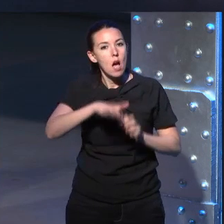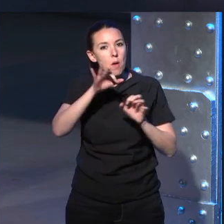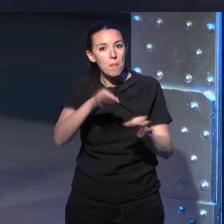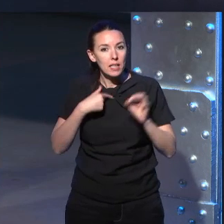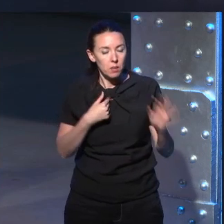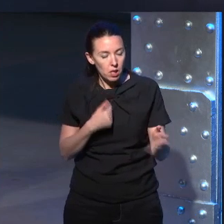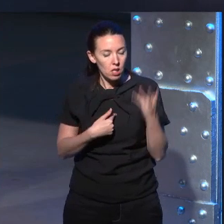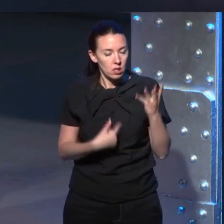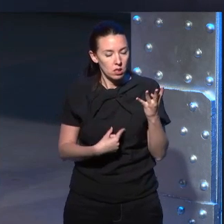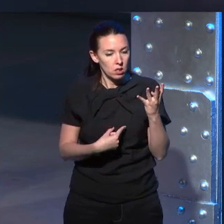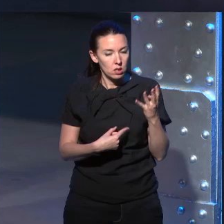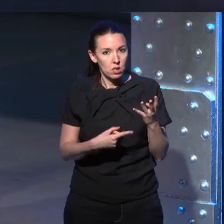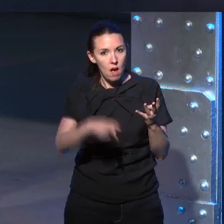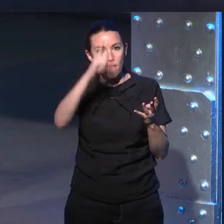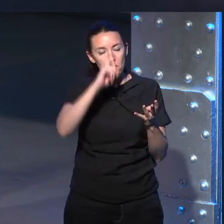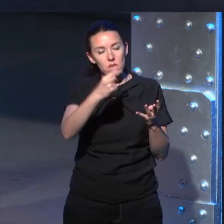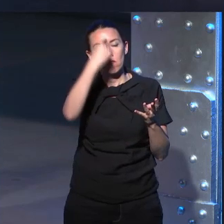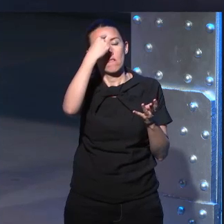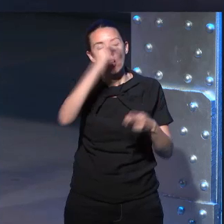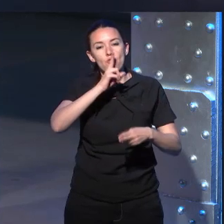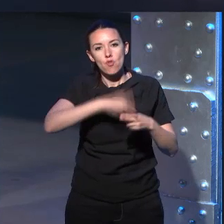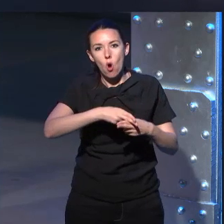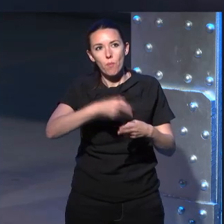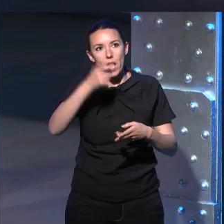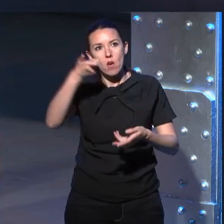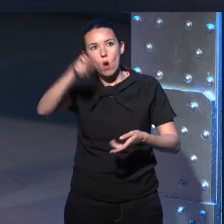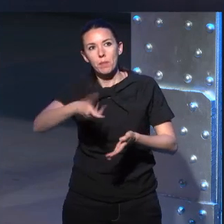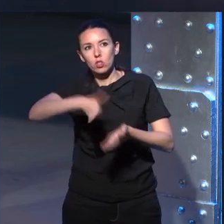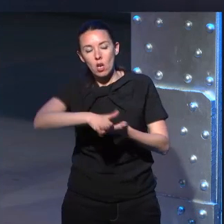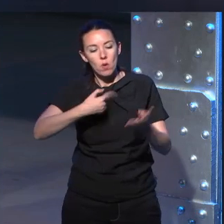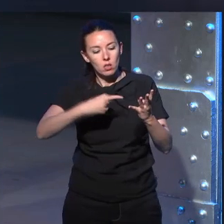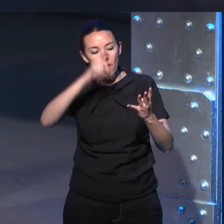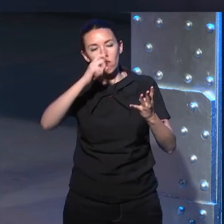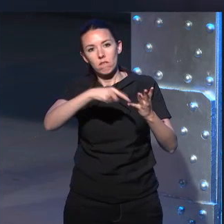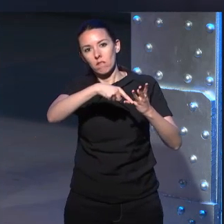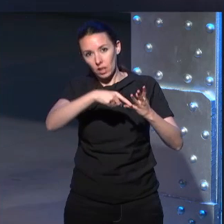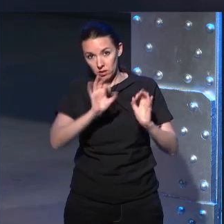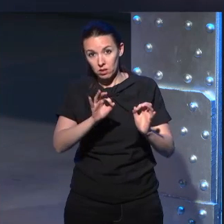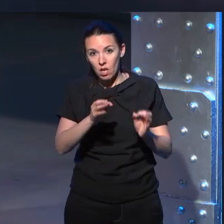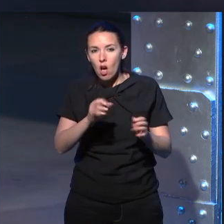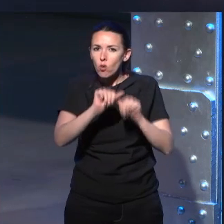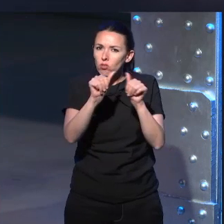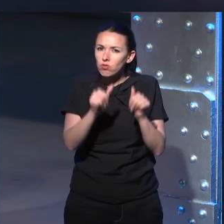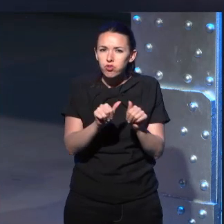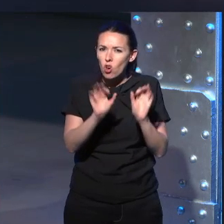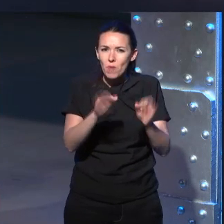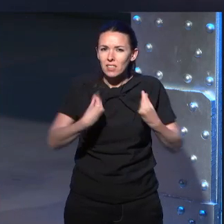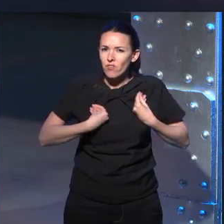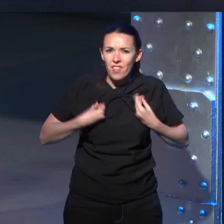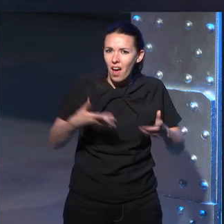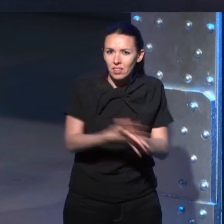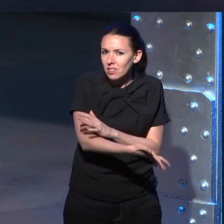que la veas mutilada digas, te acuerdes del nombre de esa persona. Entonces hay muchas formas de ir a la vida eterna. Una de